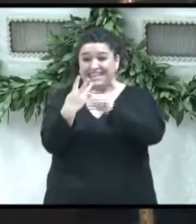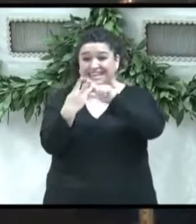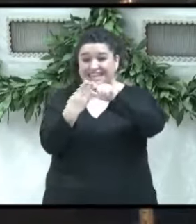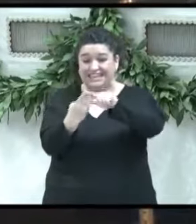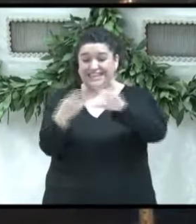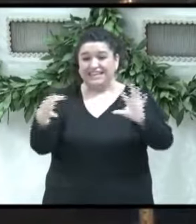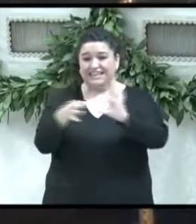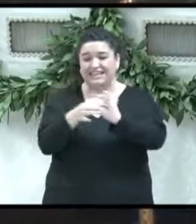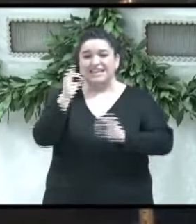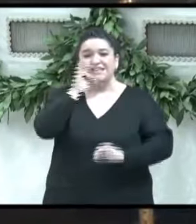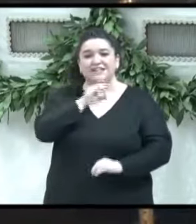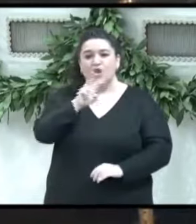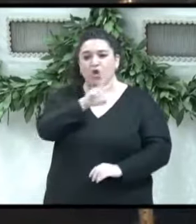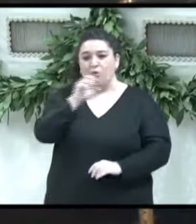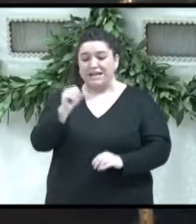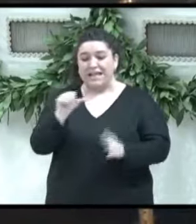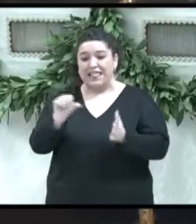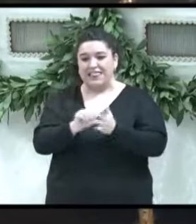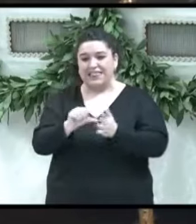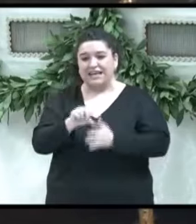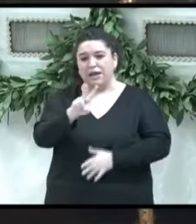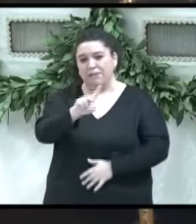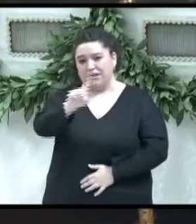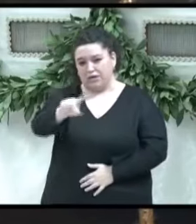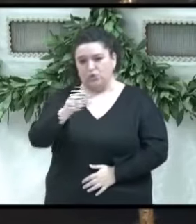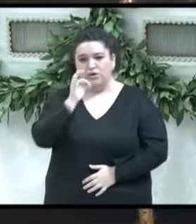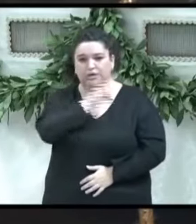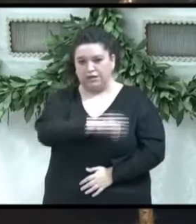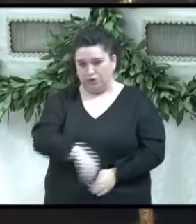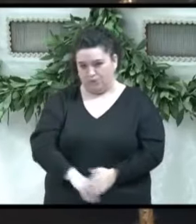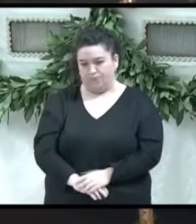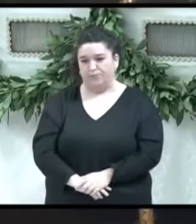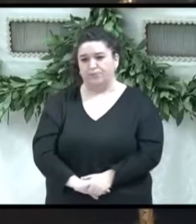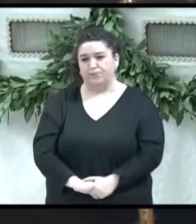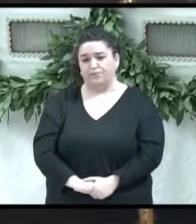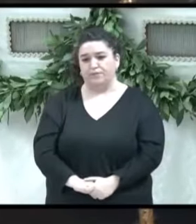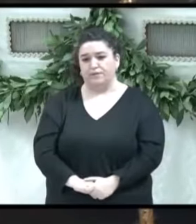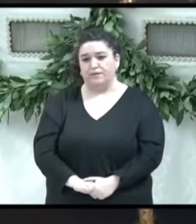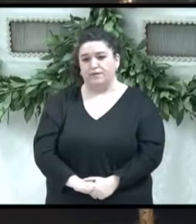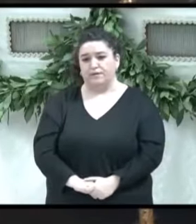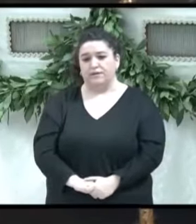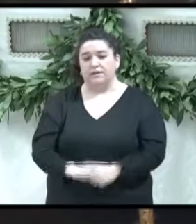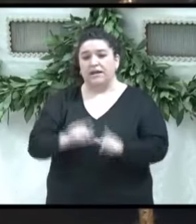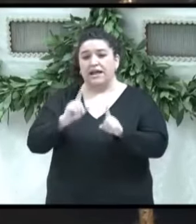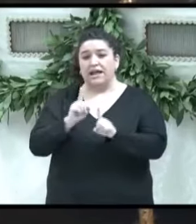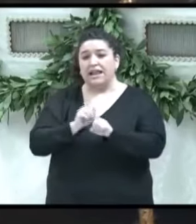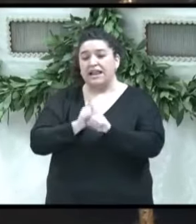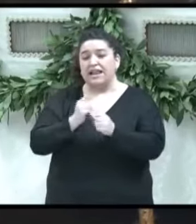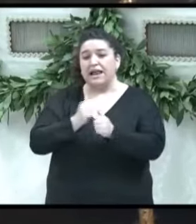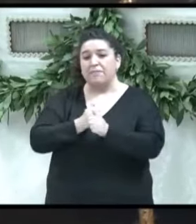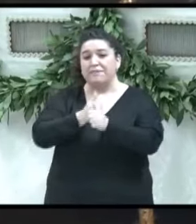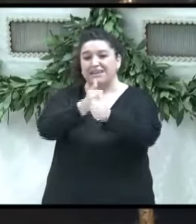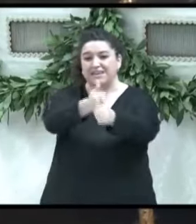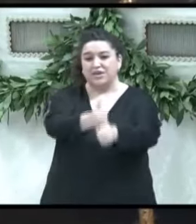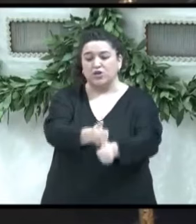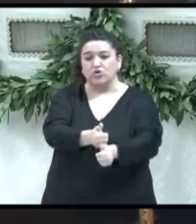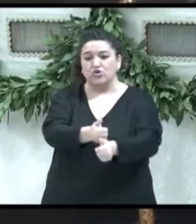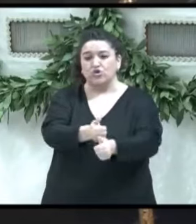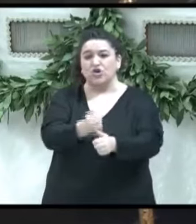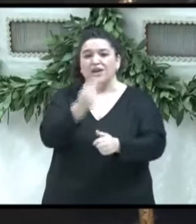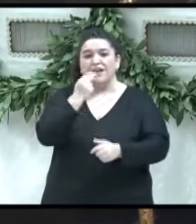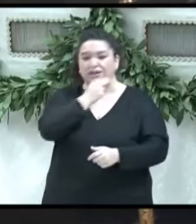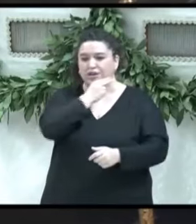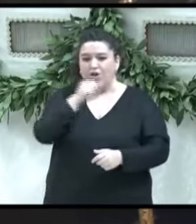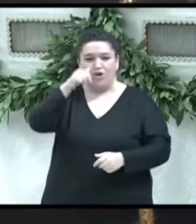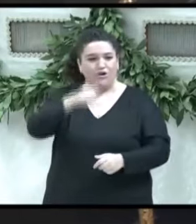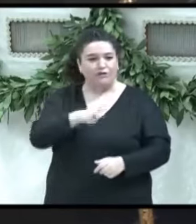XX y lo que llevamos del xx1 la persecución a los cristianos hoy es